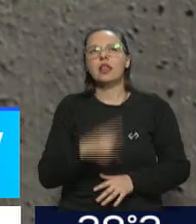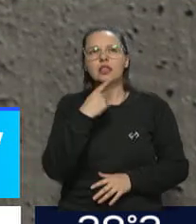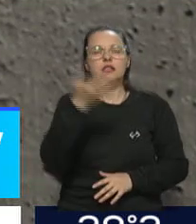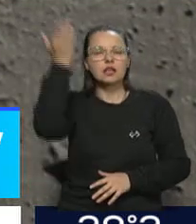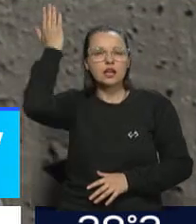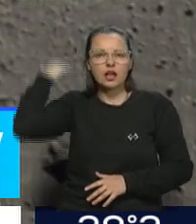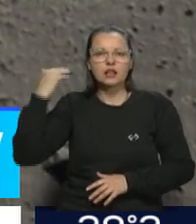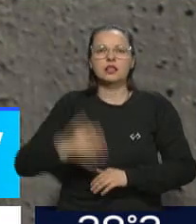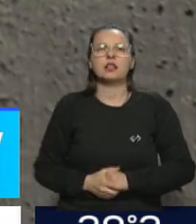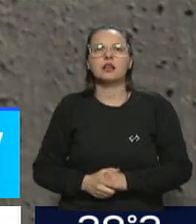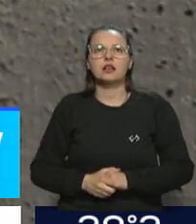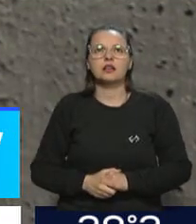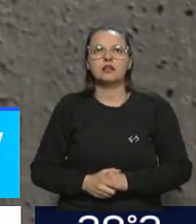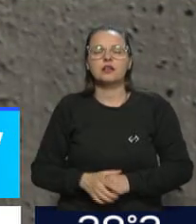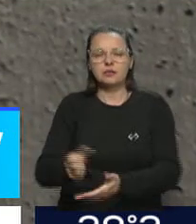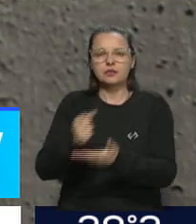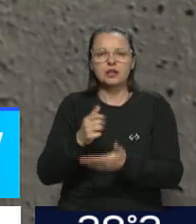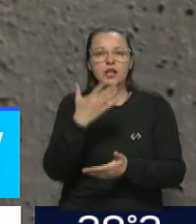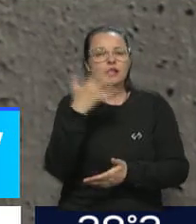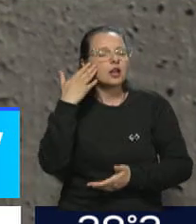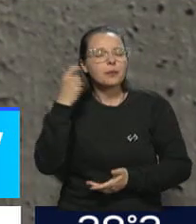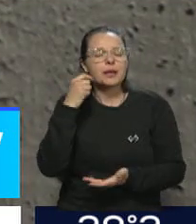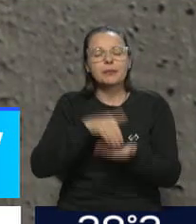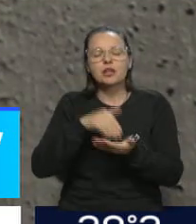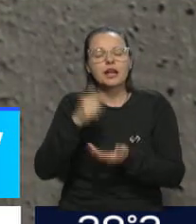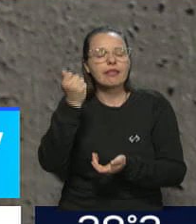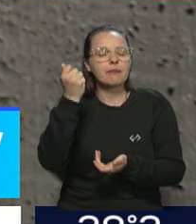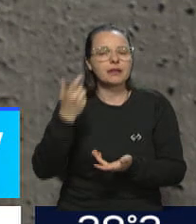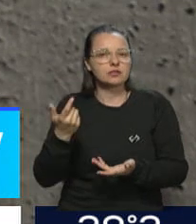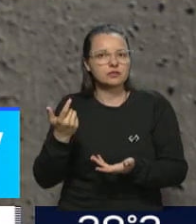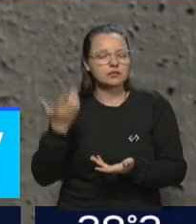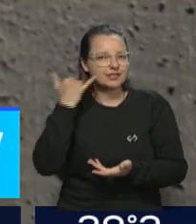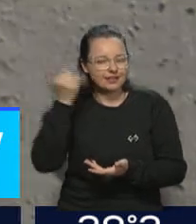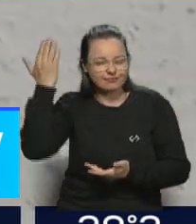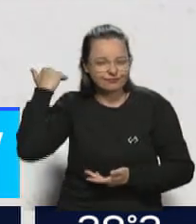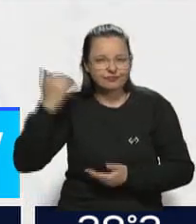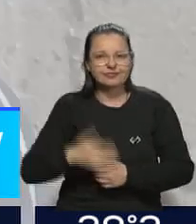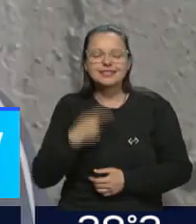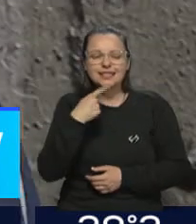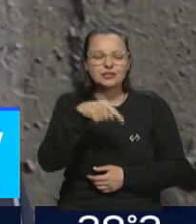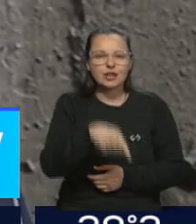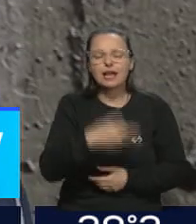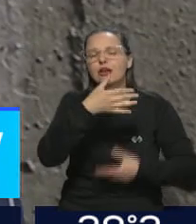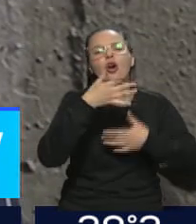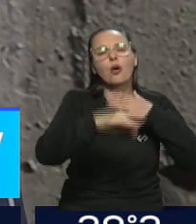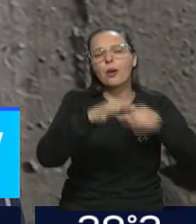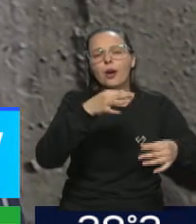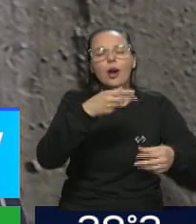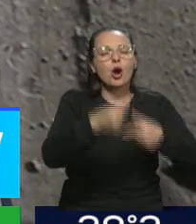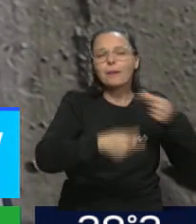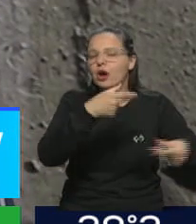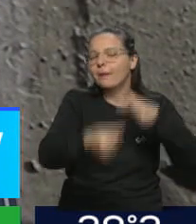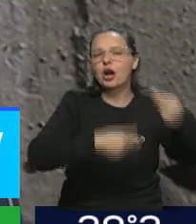5.000 millones de pesos, bueno, también lo... Hay que pensar que este dinero automáticamente se vuelca al consumo. Después hay algunos casos que los